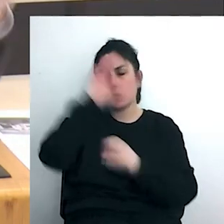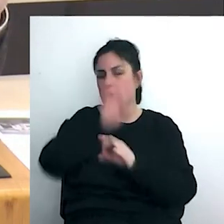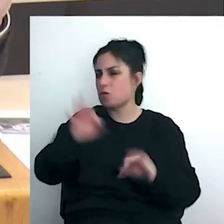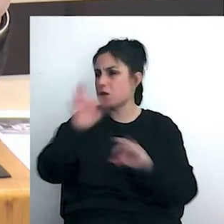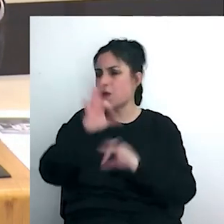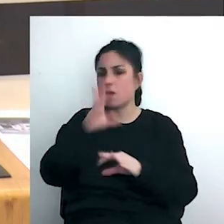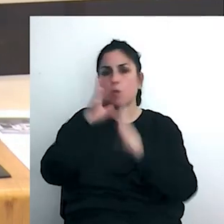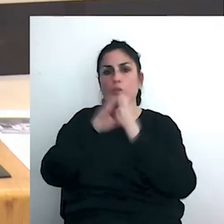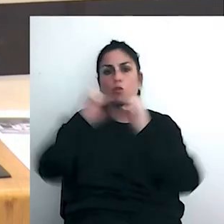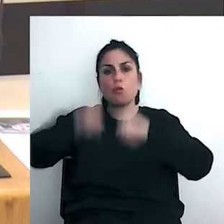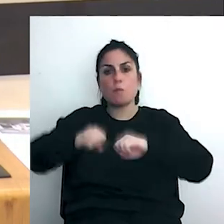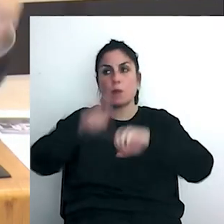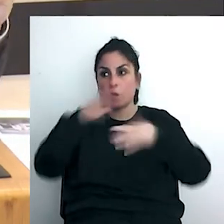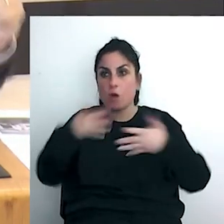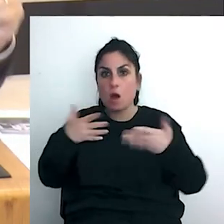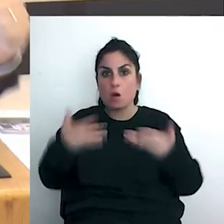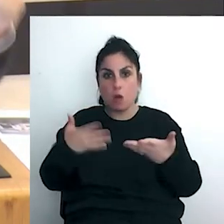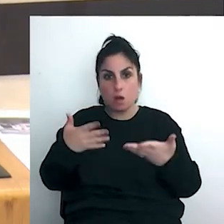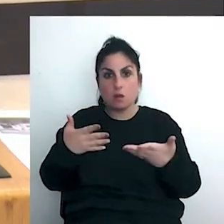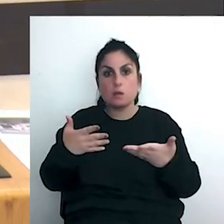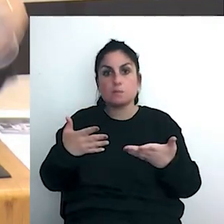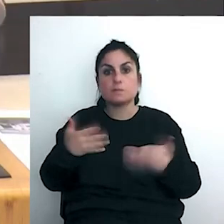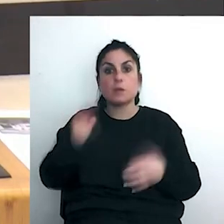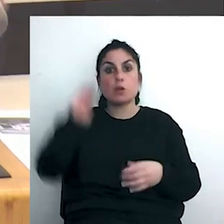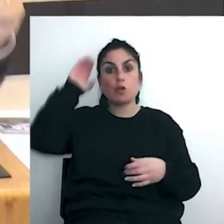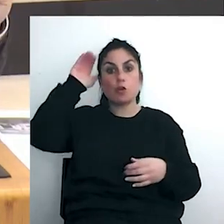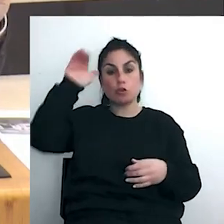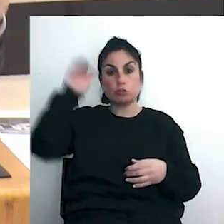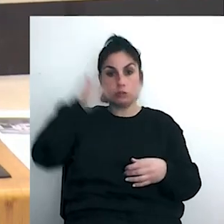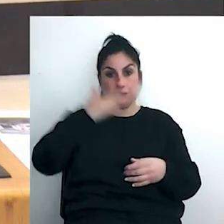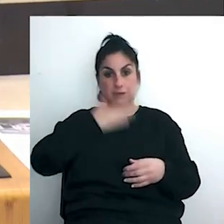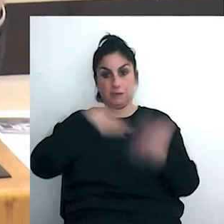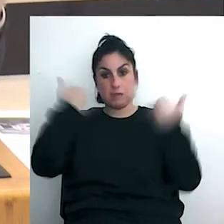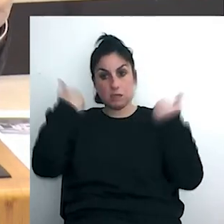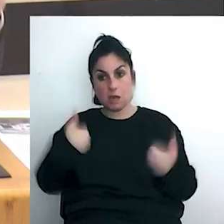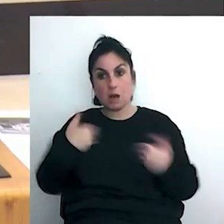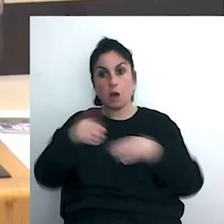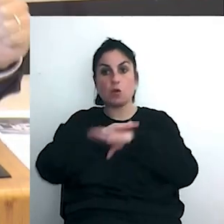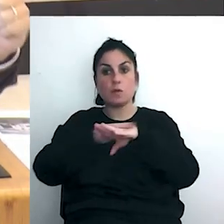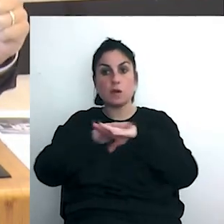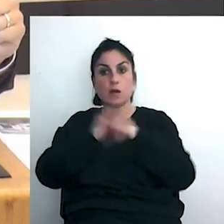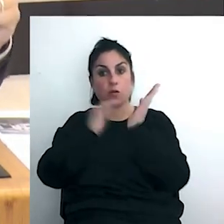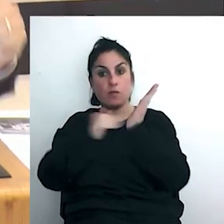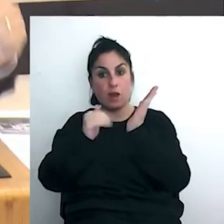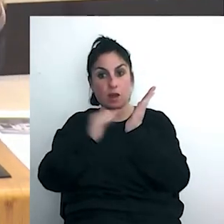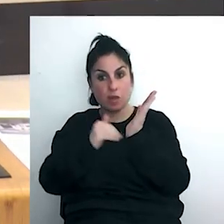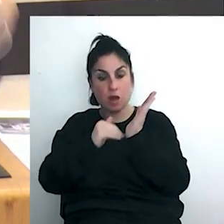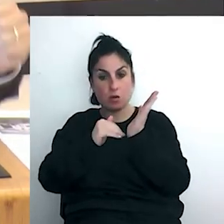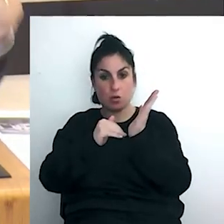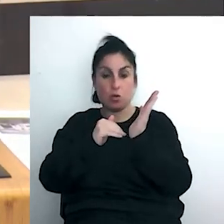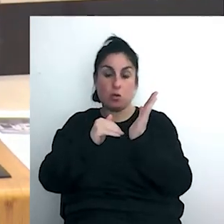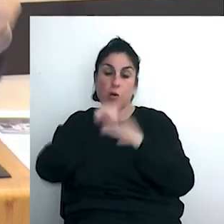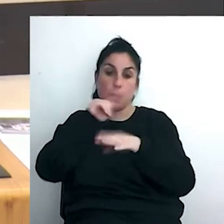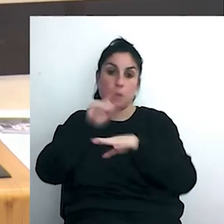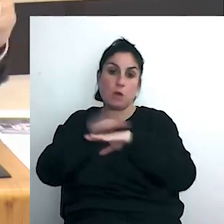tienen vigente esta consellera y este gobierno valenciano el gobierno del botanic le va